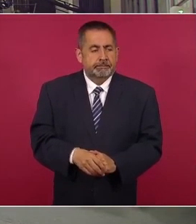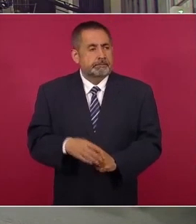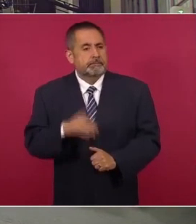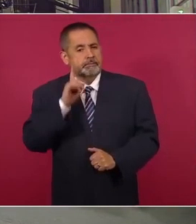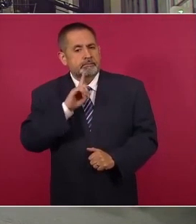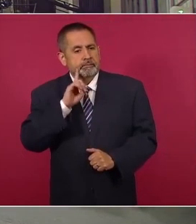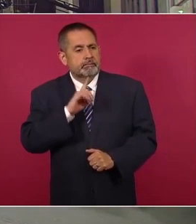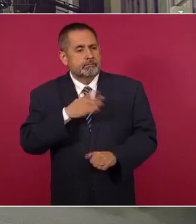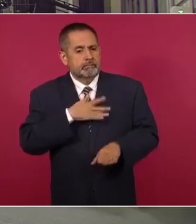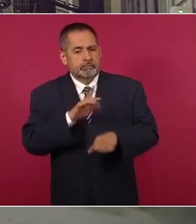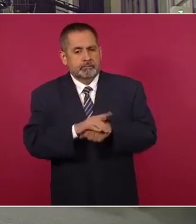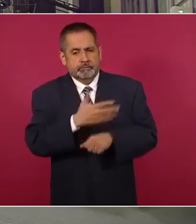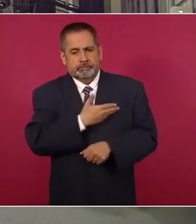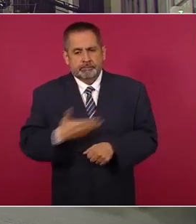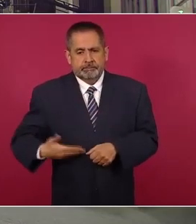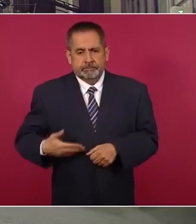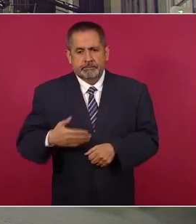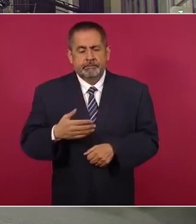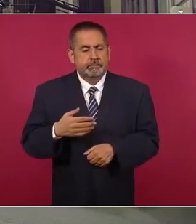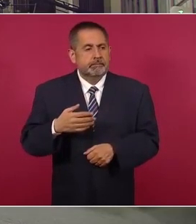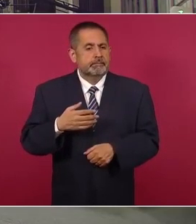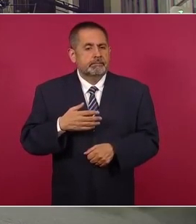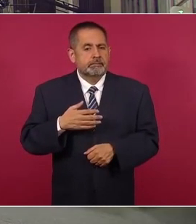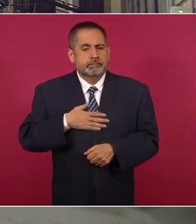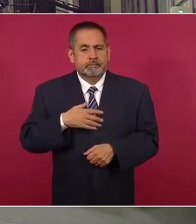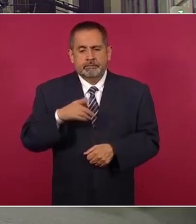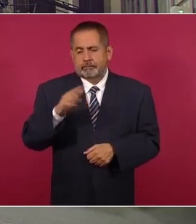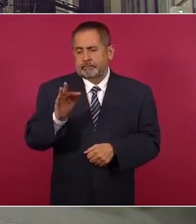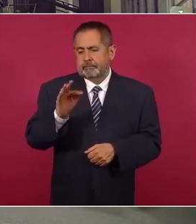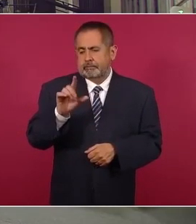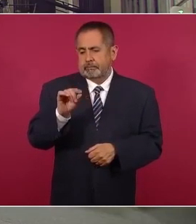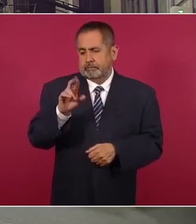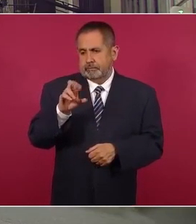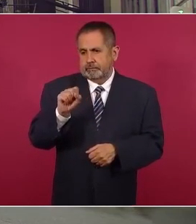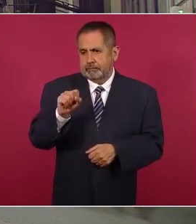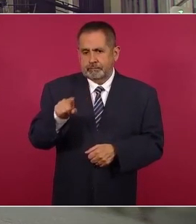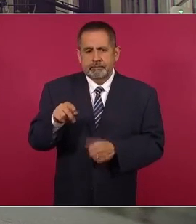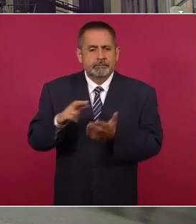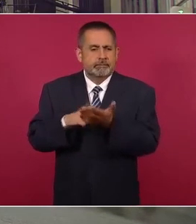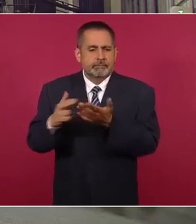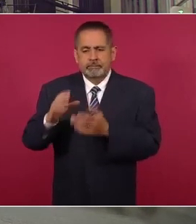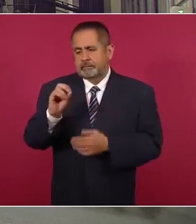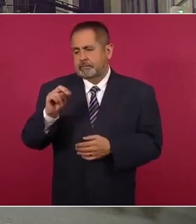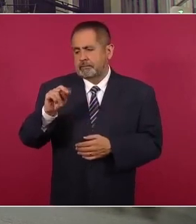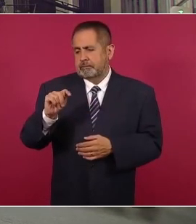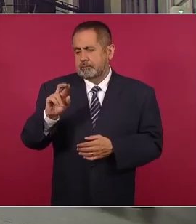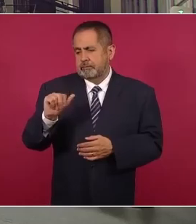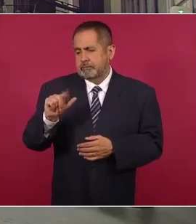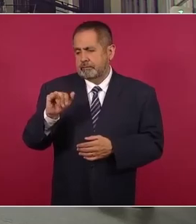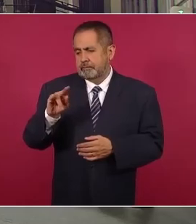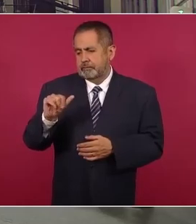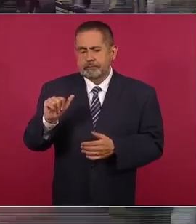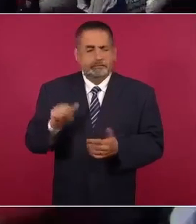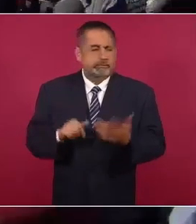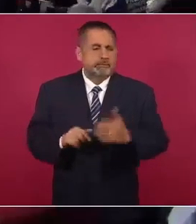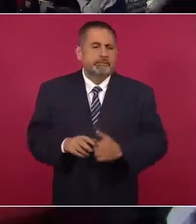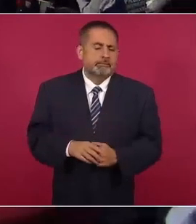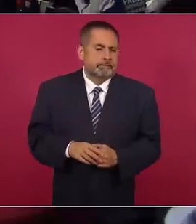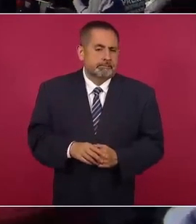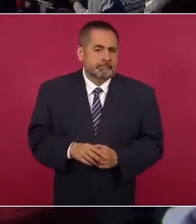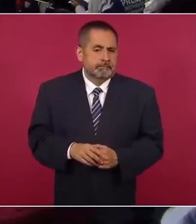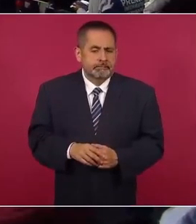Buenos días, presidente. Buenos días a todas. Nancy Flores, de la revista Contralínea. Presidente, preguntarle pues sobre